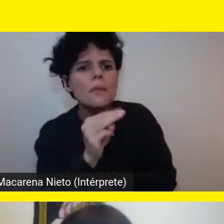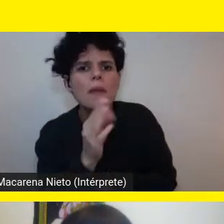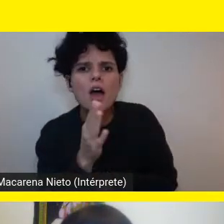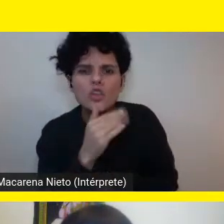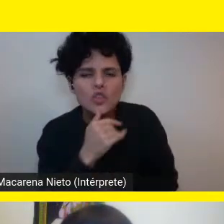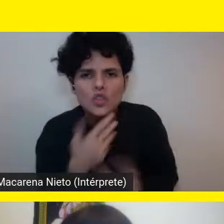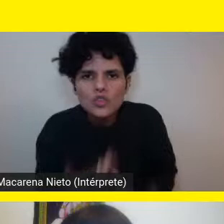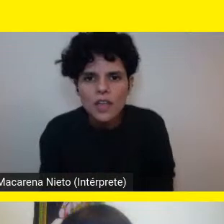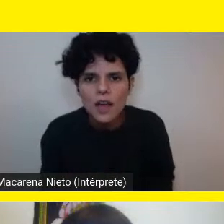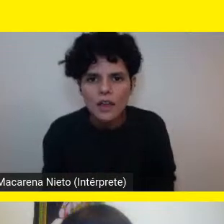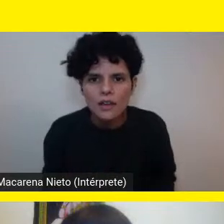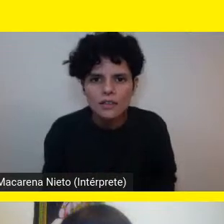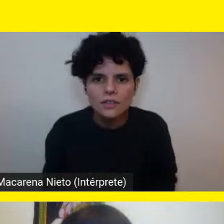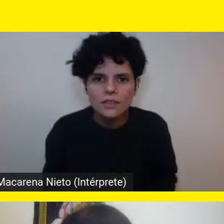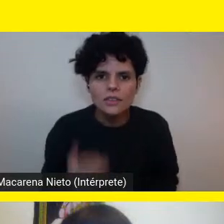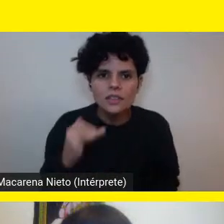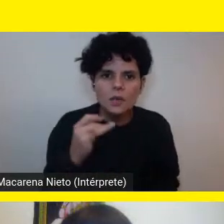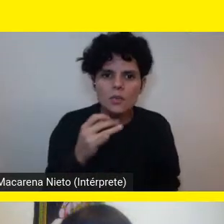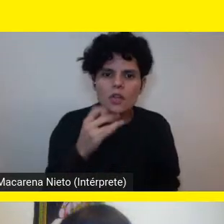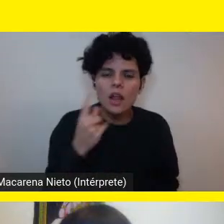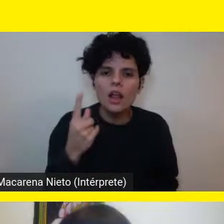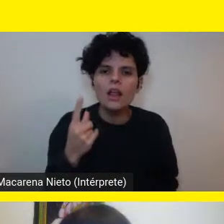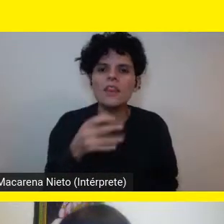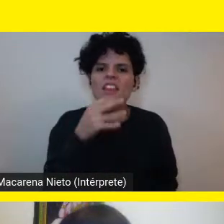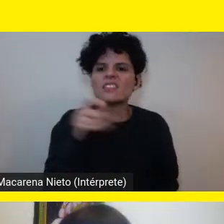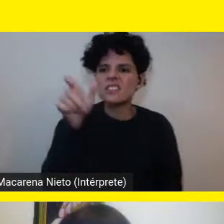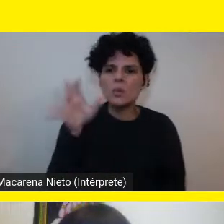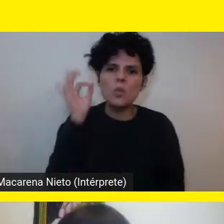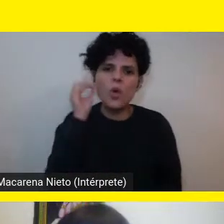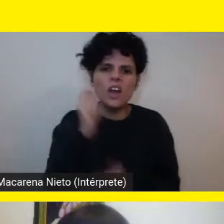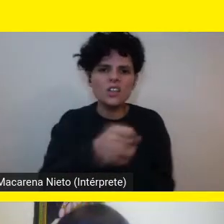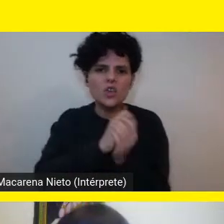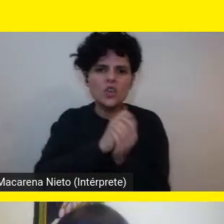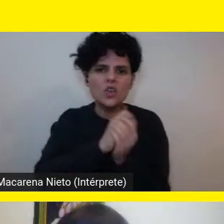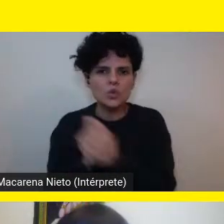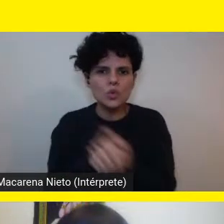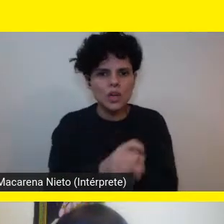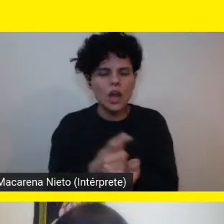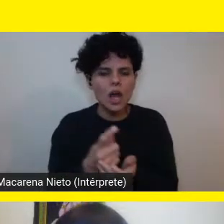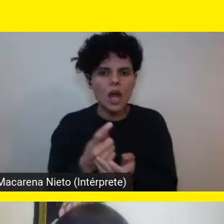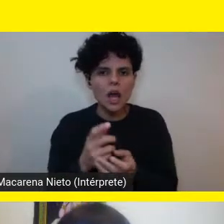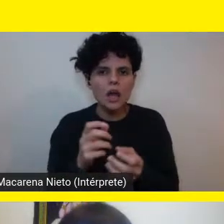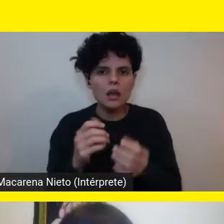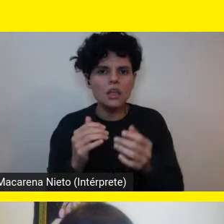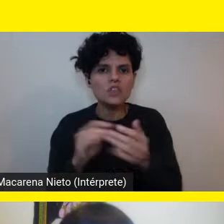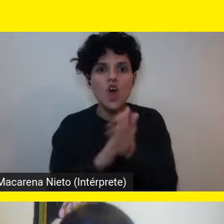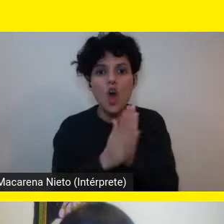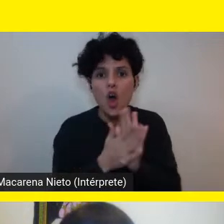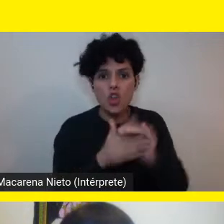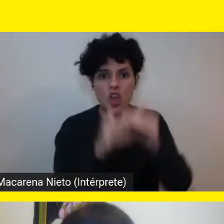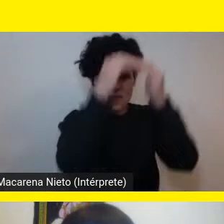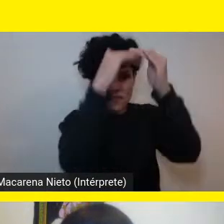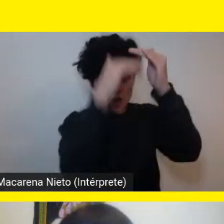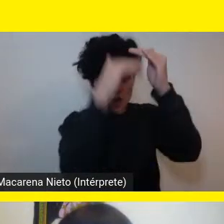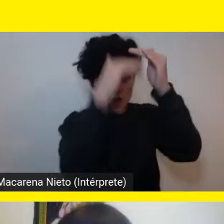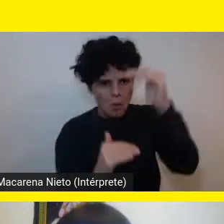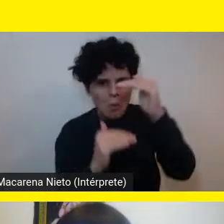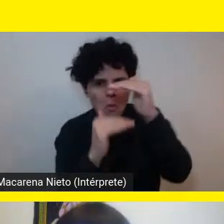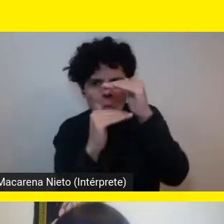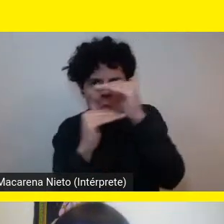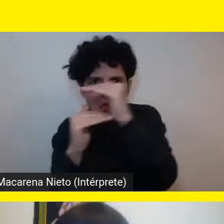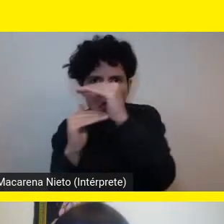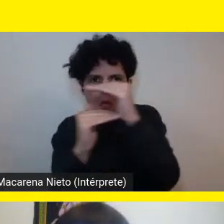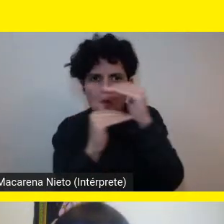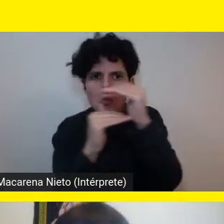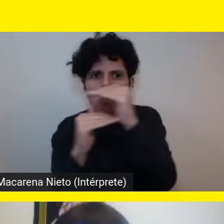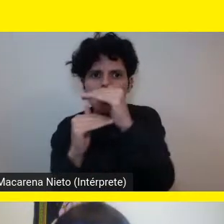también el registro de tortura en las mujeres tengan una presencia tan baja. Cada vez que se